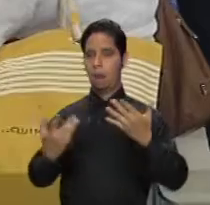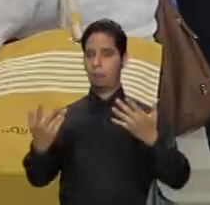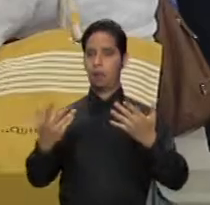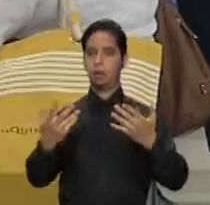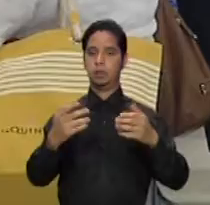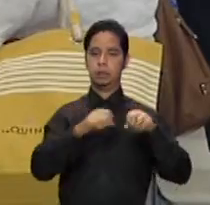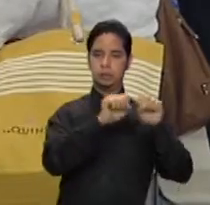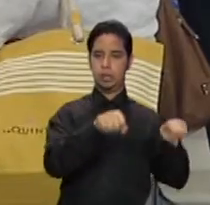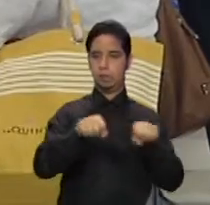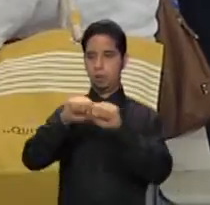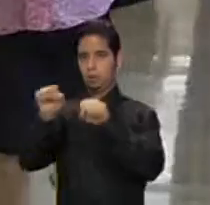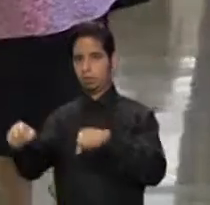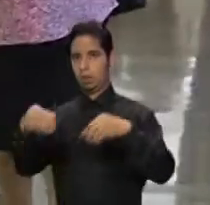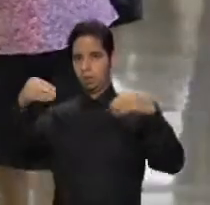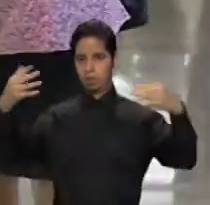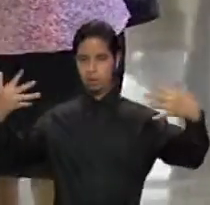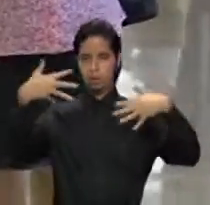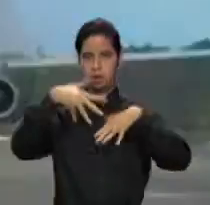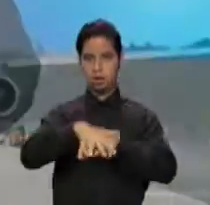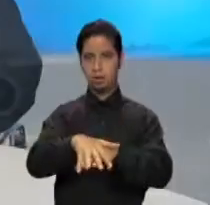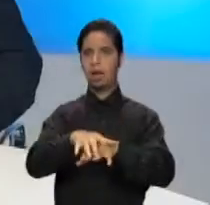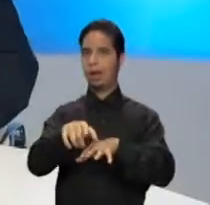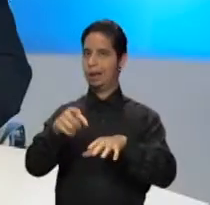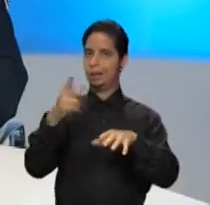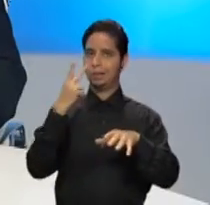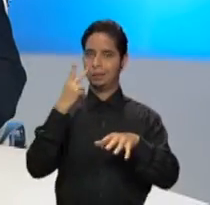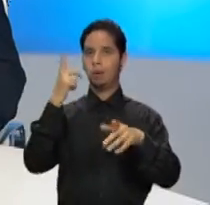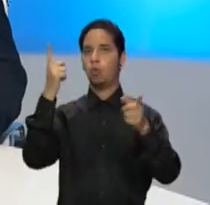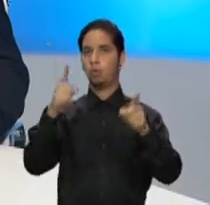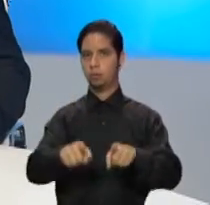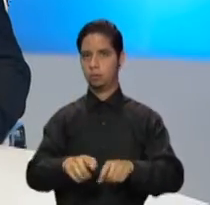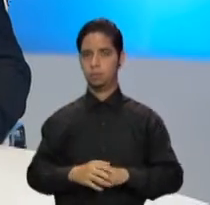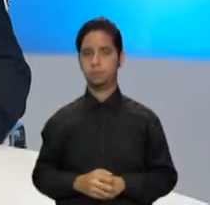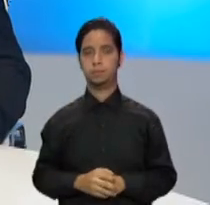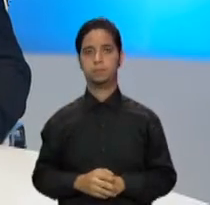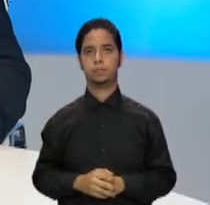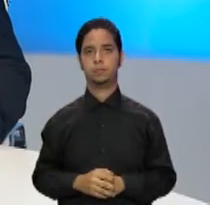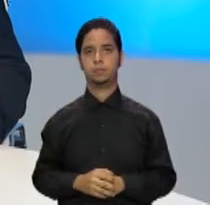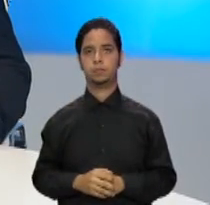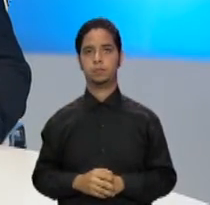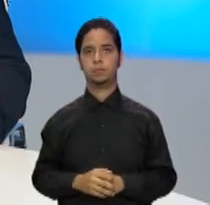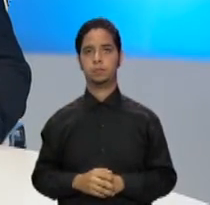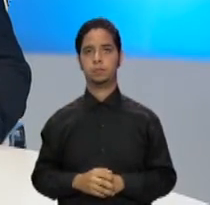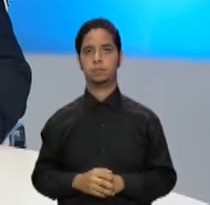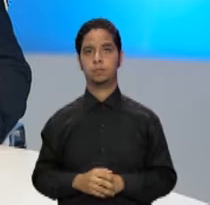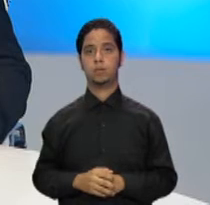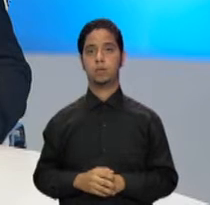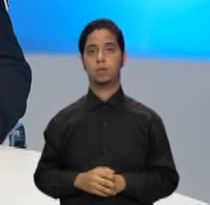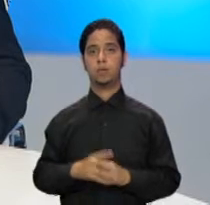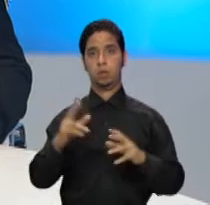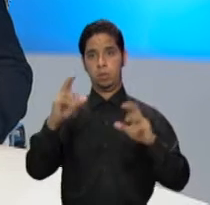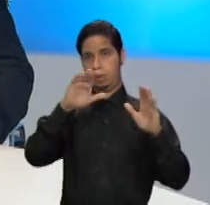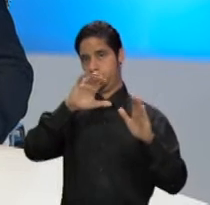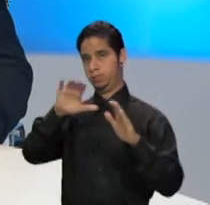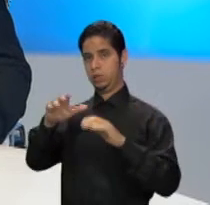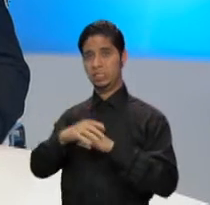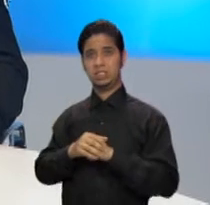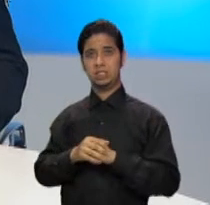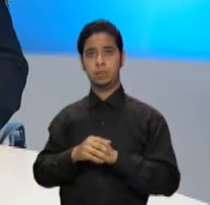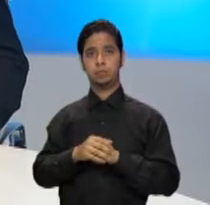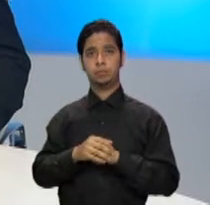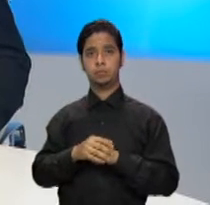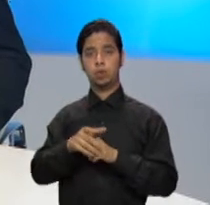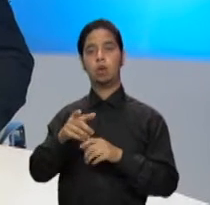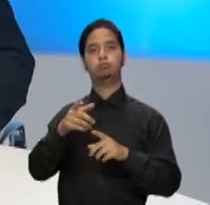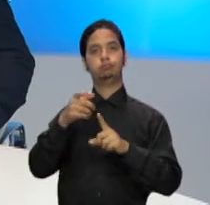sistema de venta de pasajes. Y en nota de tecnología, el número de incidentes relacionados con los aparatos voladores drones va en